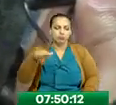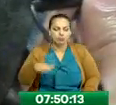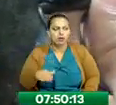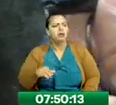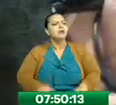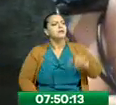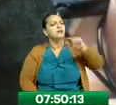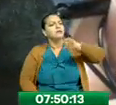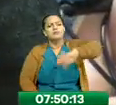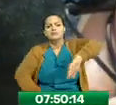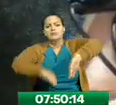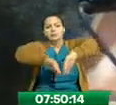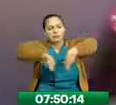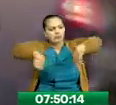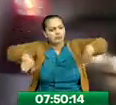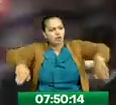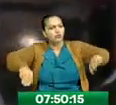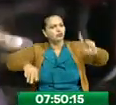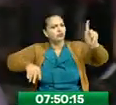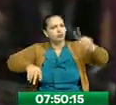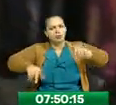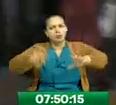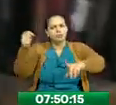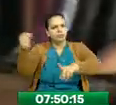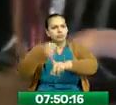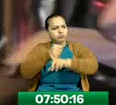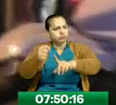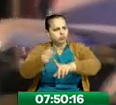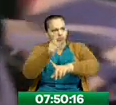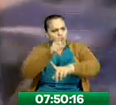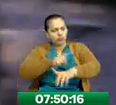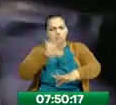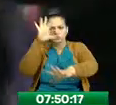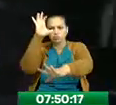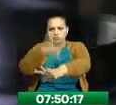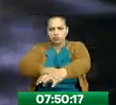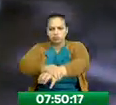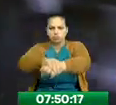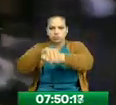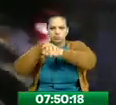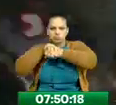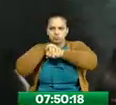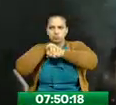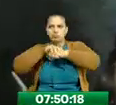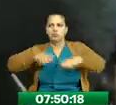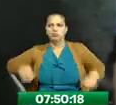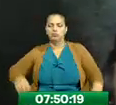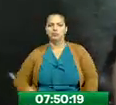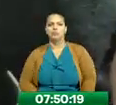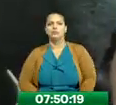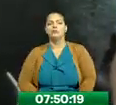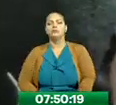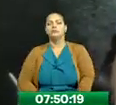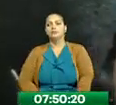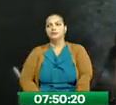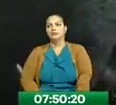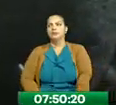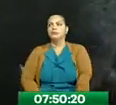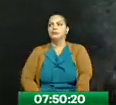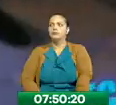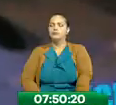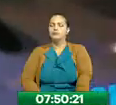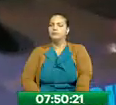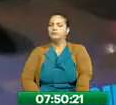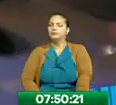de salvar a la gente, mejor se van, si es posible, atropellando a la gente que están ahí, por un poquito no atropellé a mi